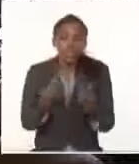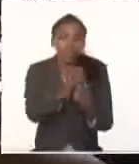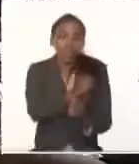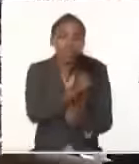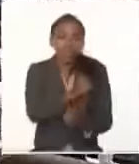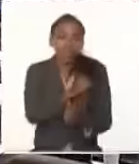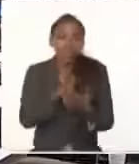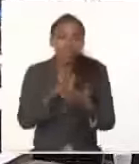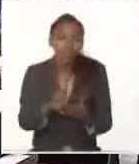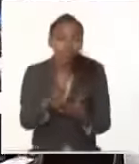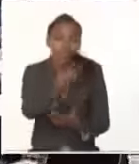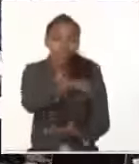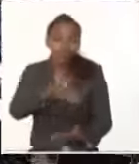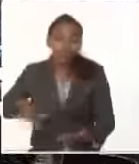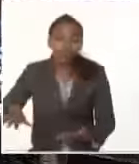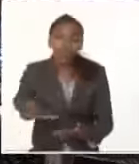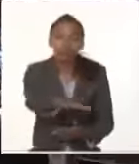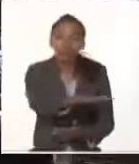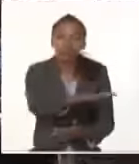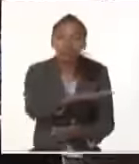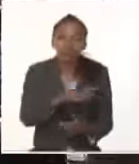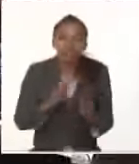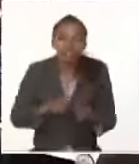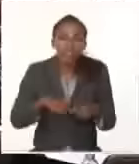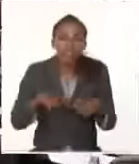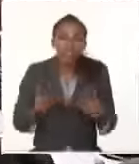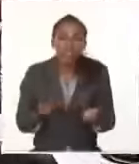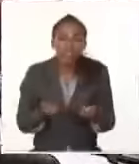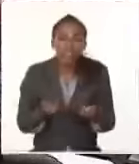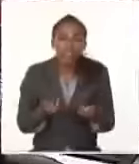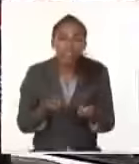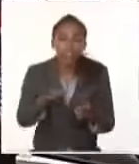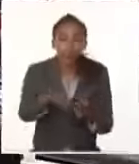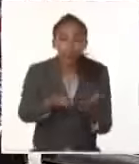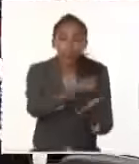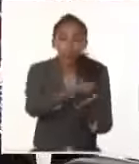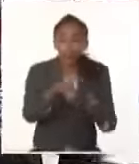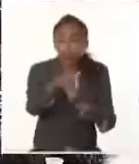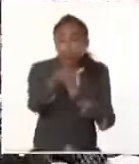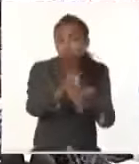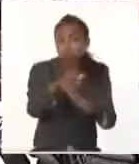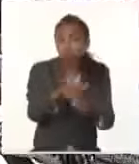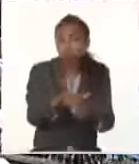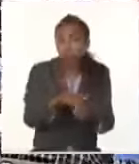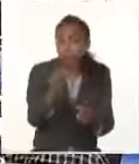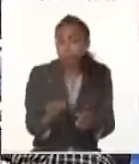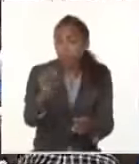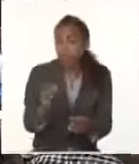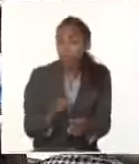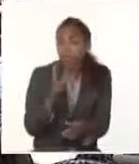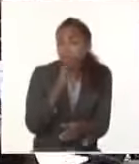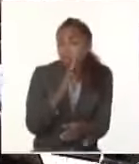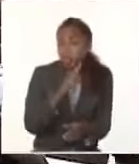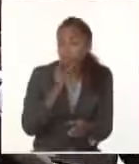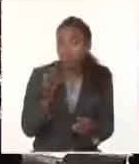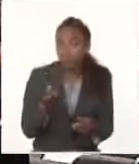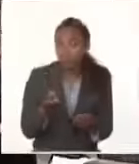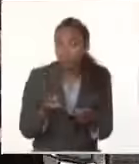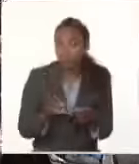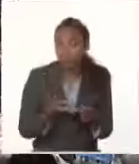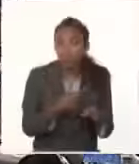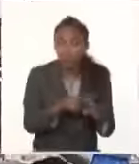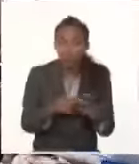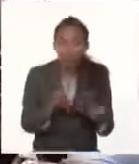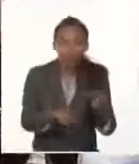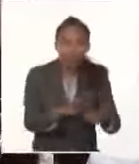obligados a legislar al lado de auténticos bandidos, servidores de lobistas, de las armas y de otros negocios